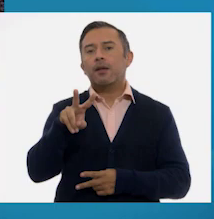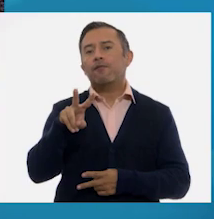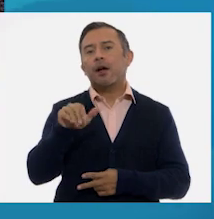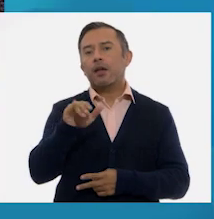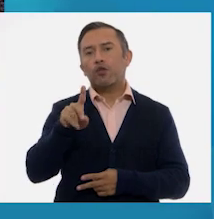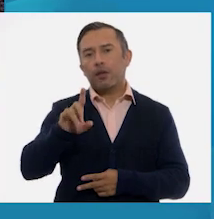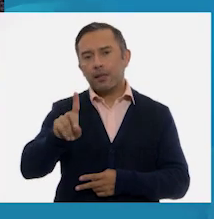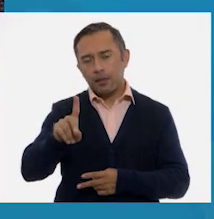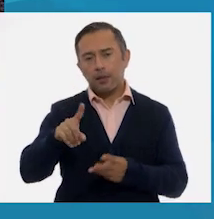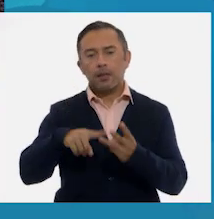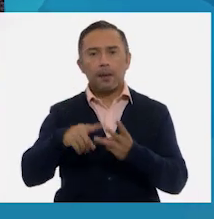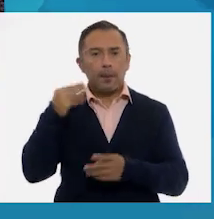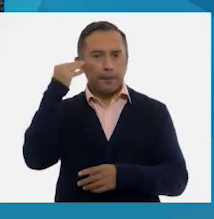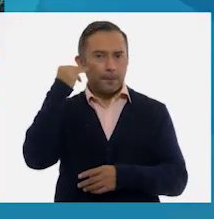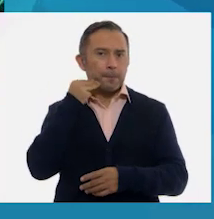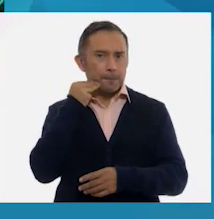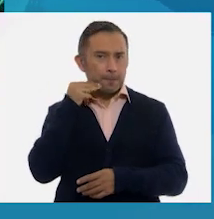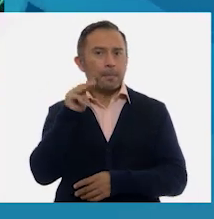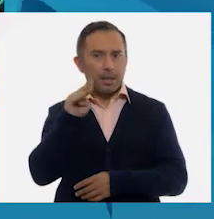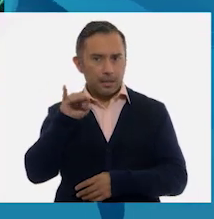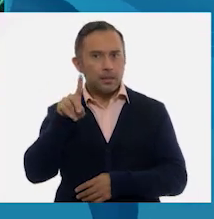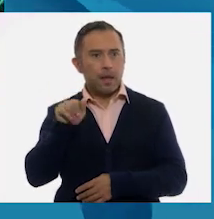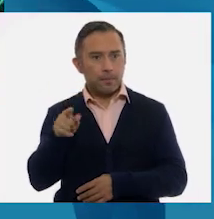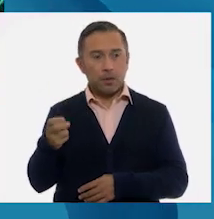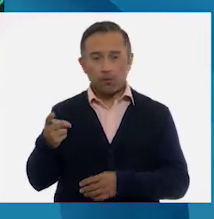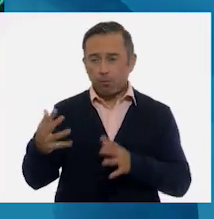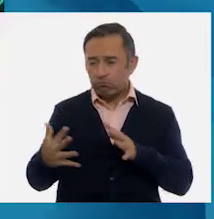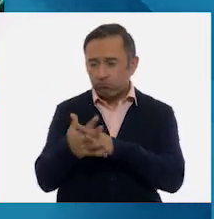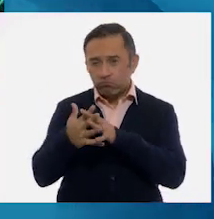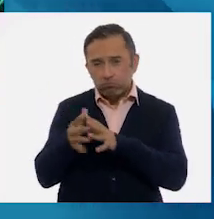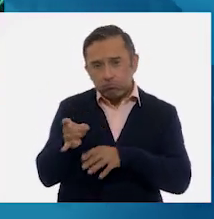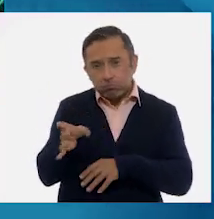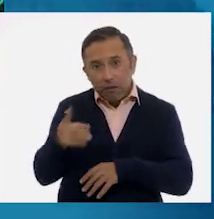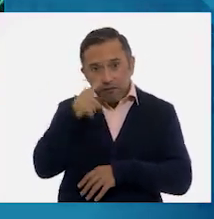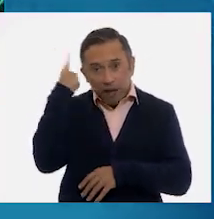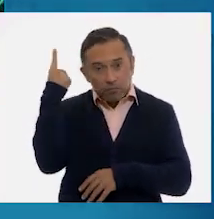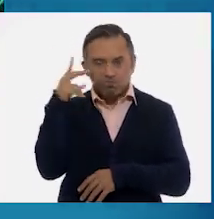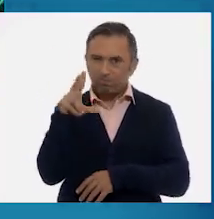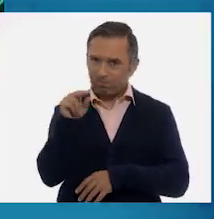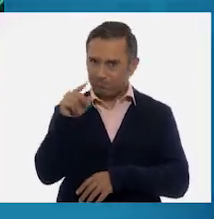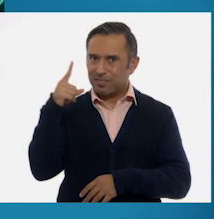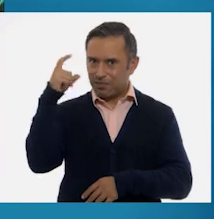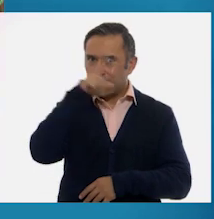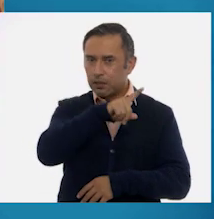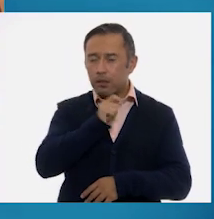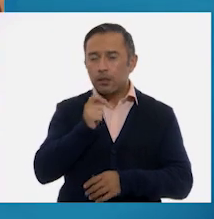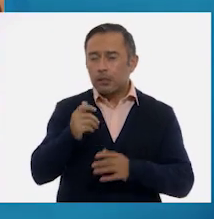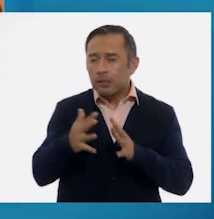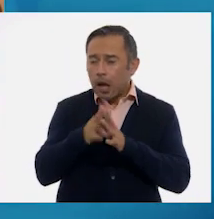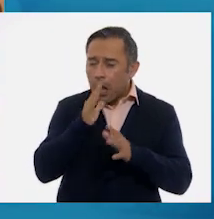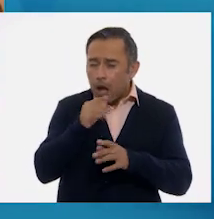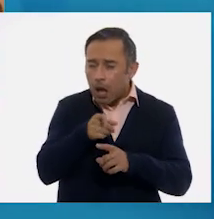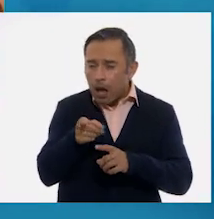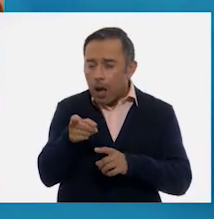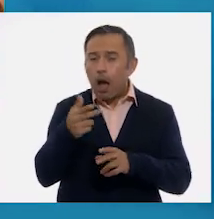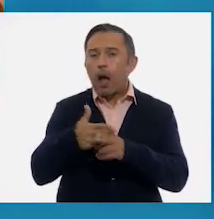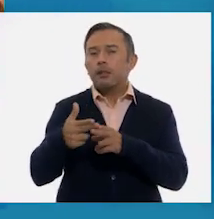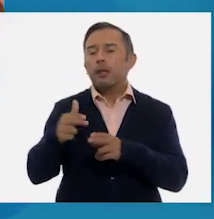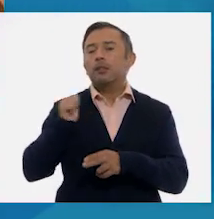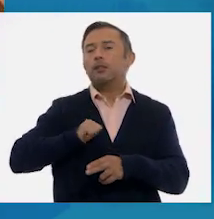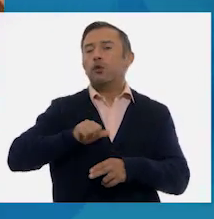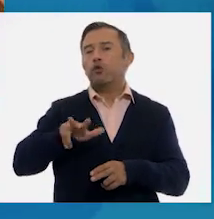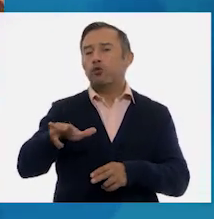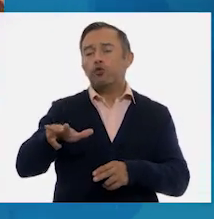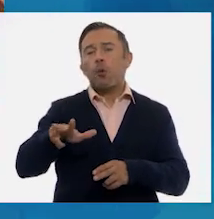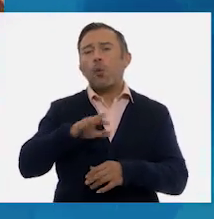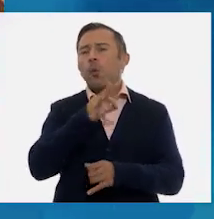conquista de la península de Yucatán fue difícil y en algunas zonas se prolongó hasta el siglo XVIII. Una de las últimas rebeliones estuvo